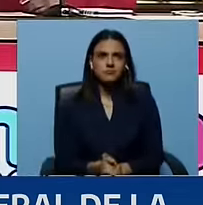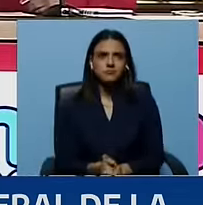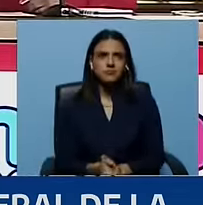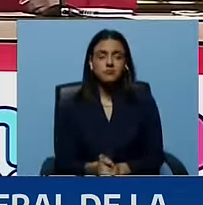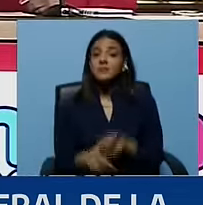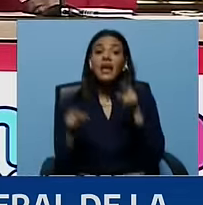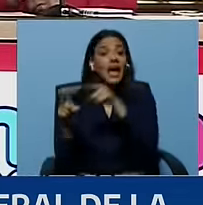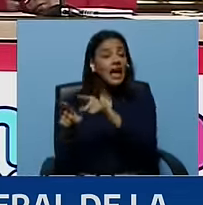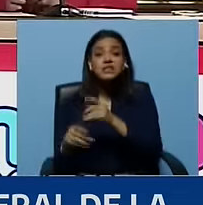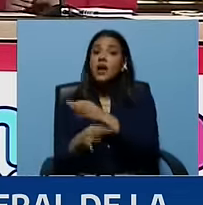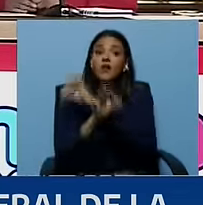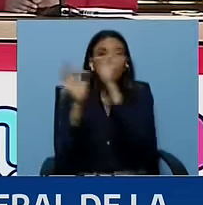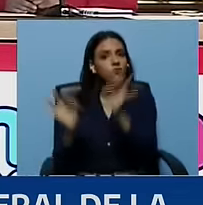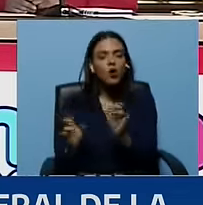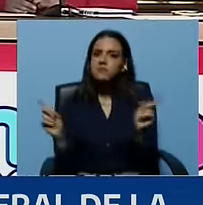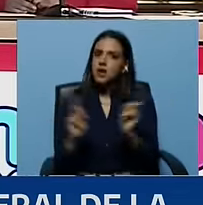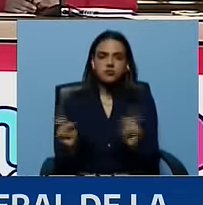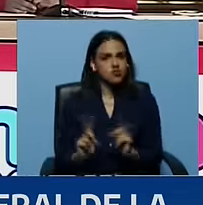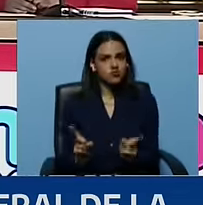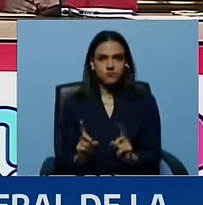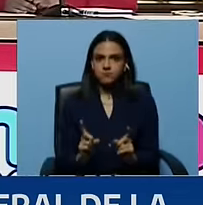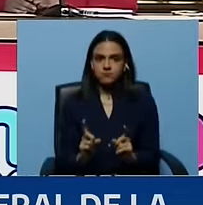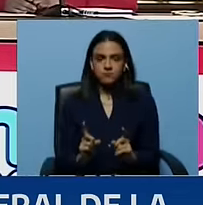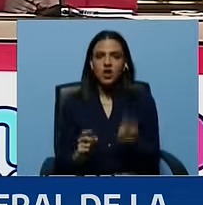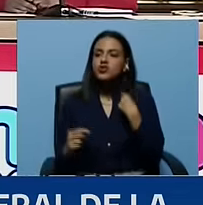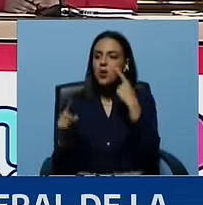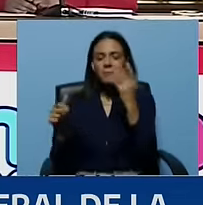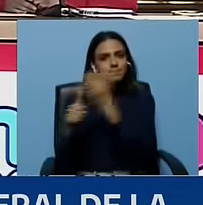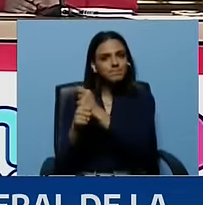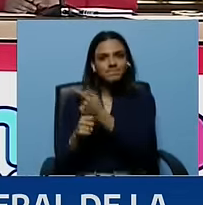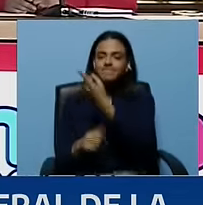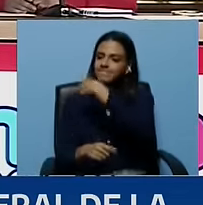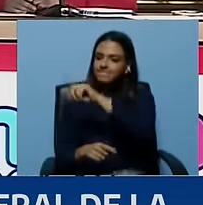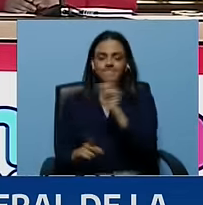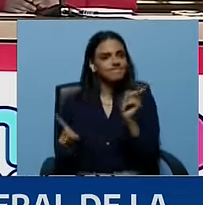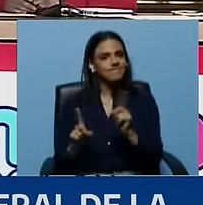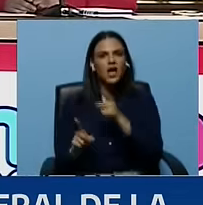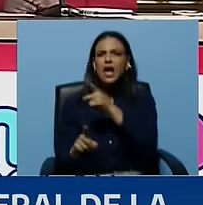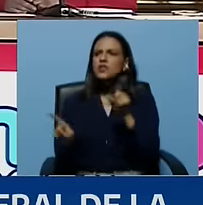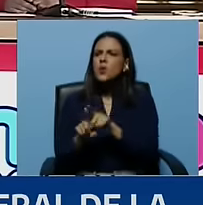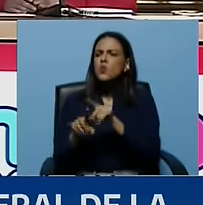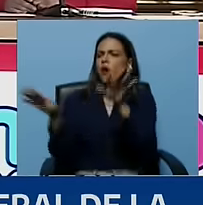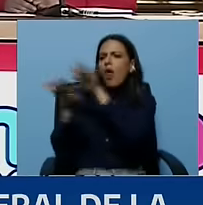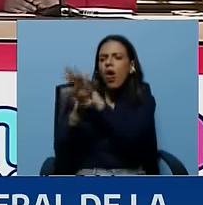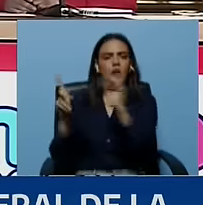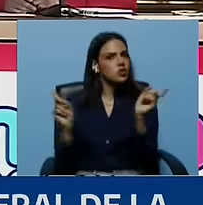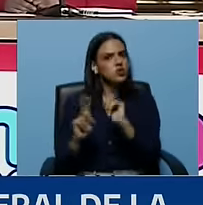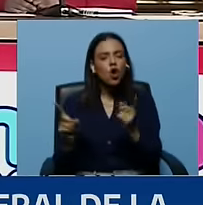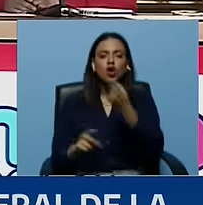Ese no es el método. Yo me convencí. Dije, vanas ilusiones, Maduro.